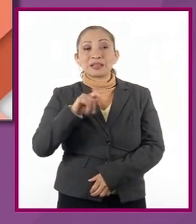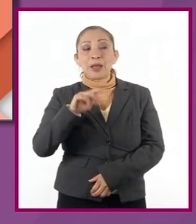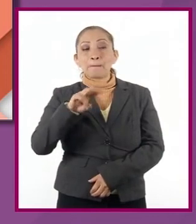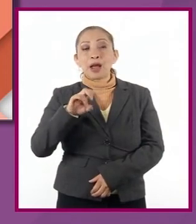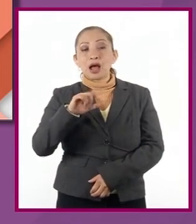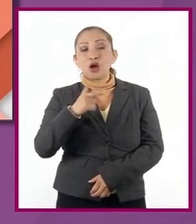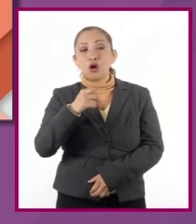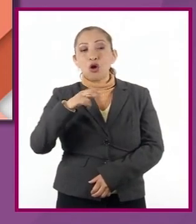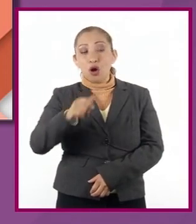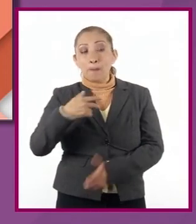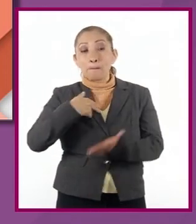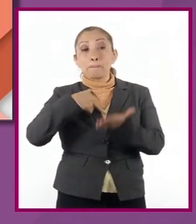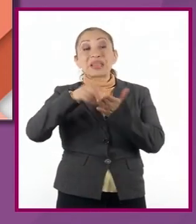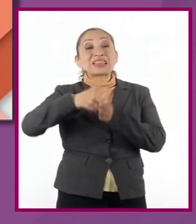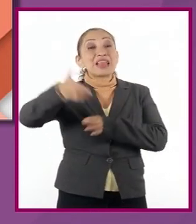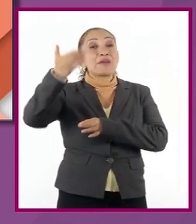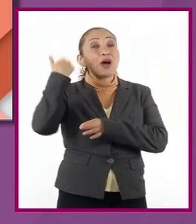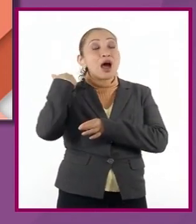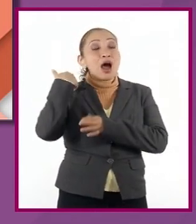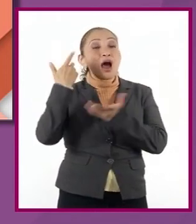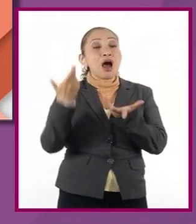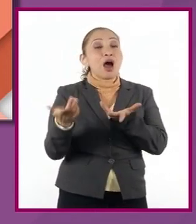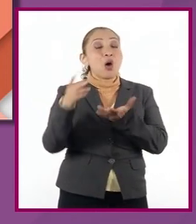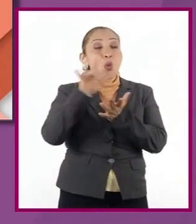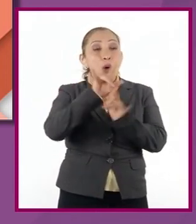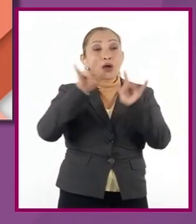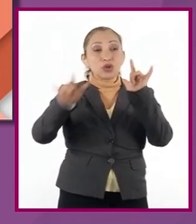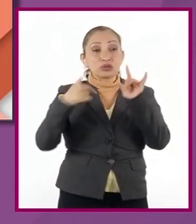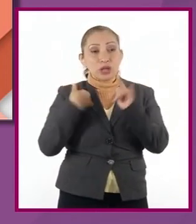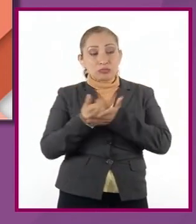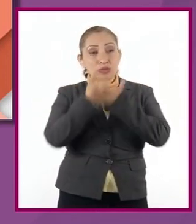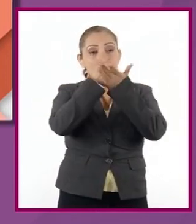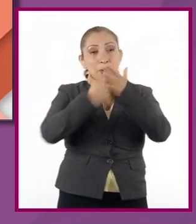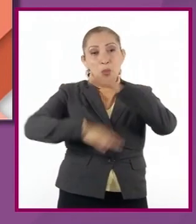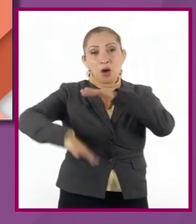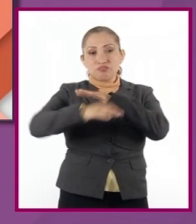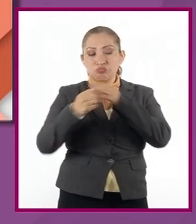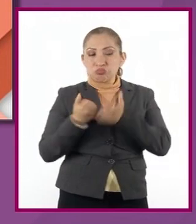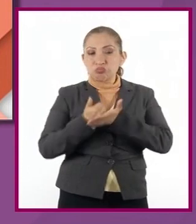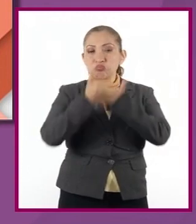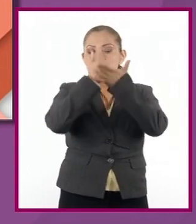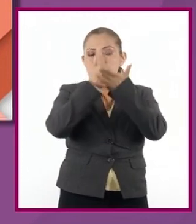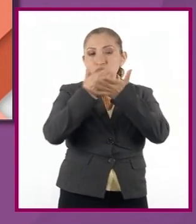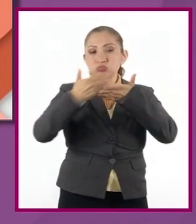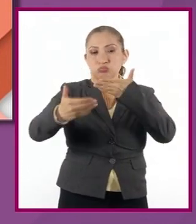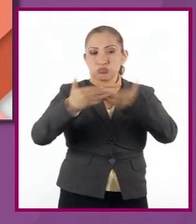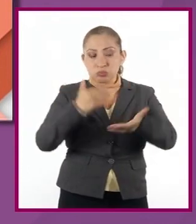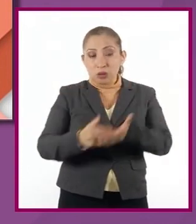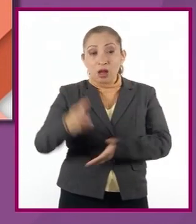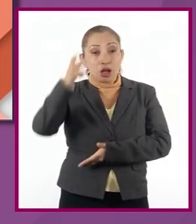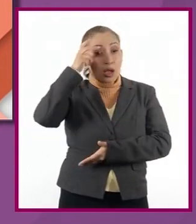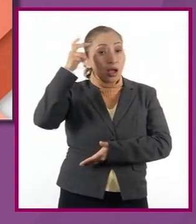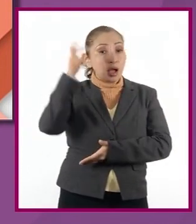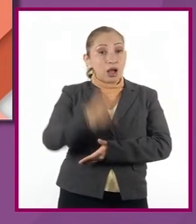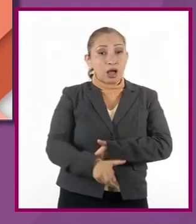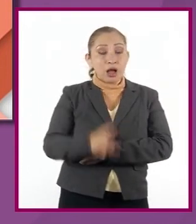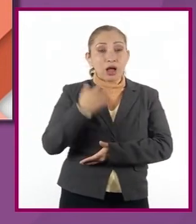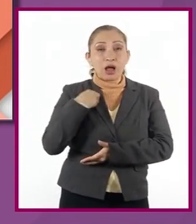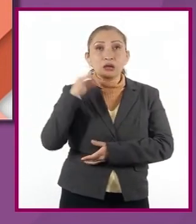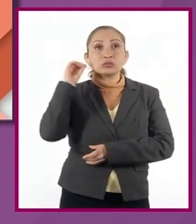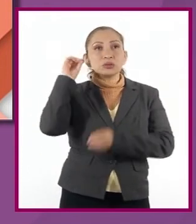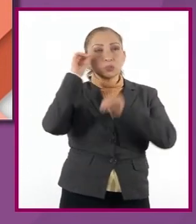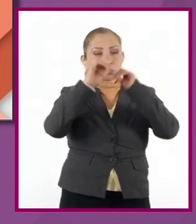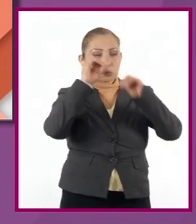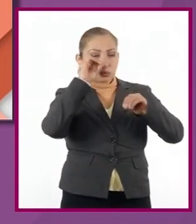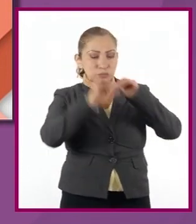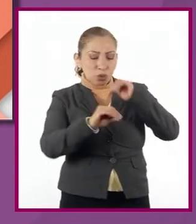Vincent Van Gogh pintaba cuadros que contribuyeron a cimentar el arte contemporáneo. El cura Hidalgo montaba